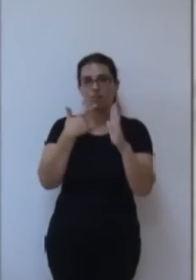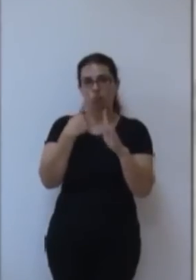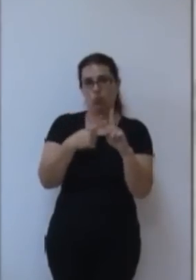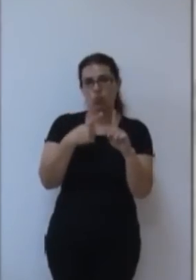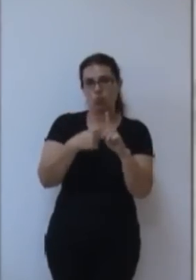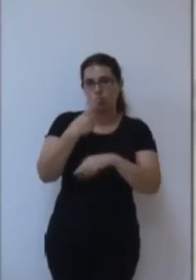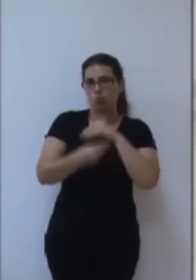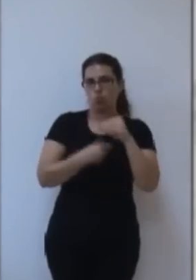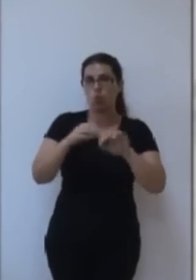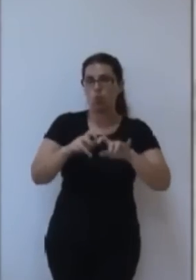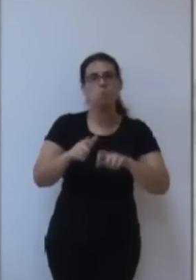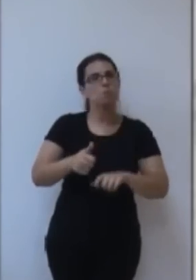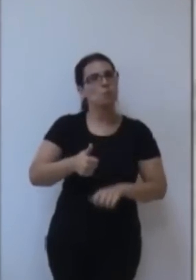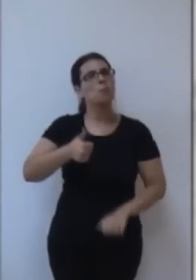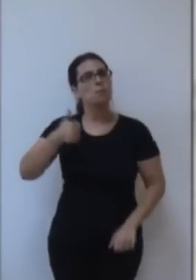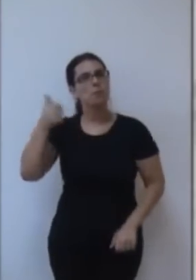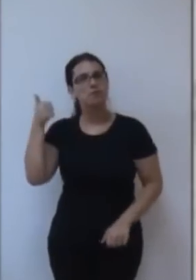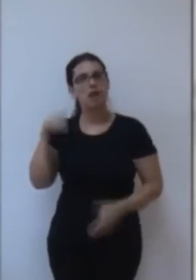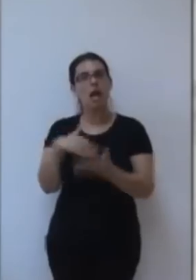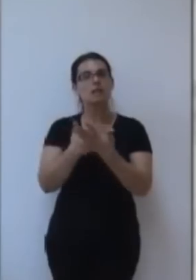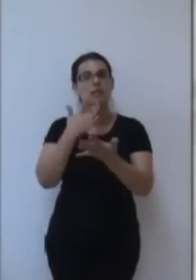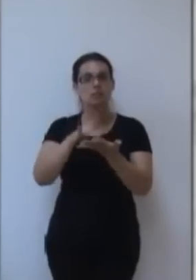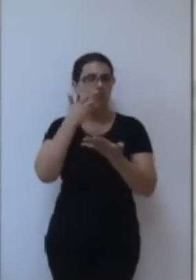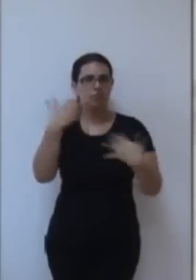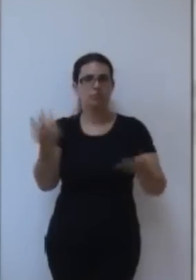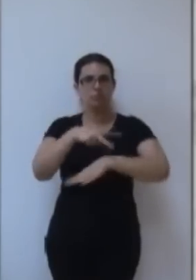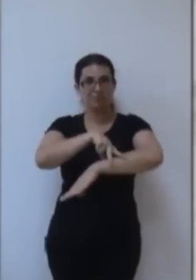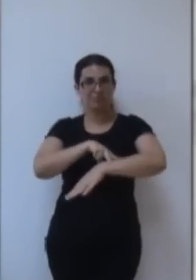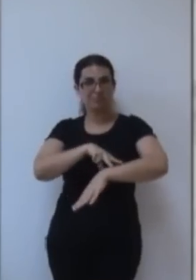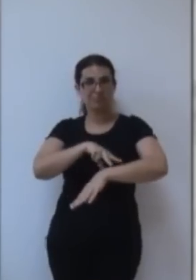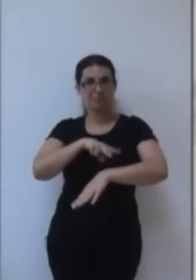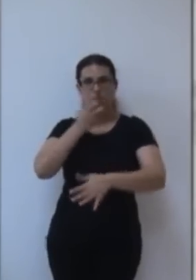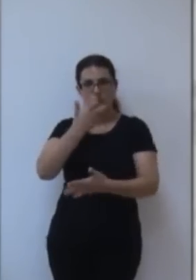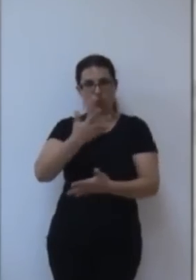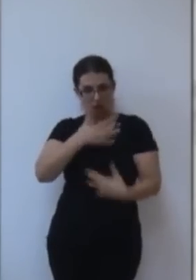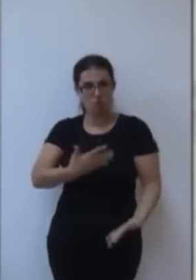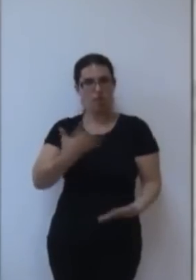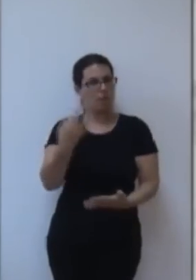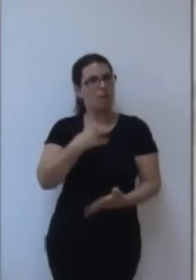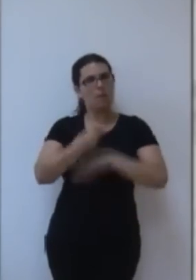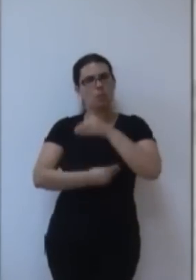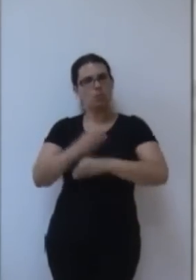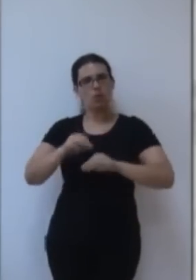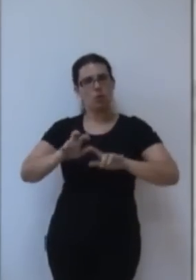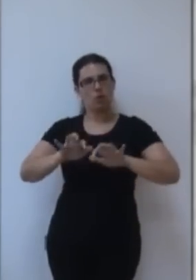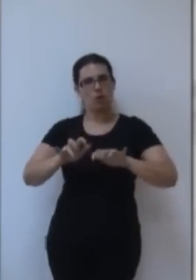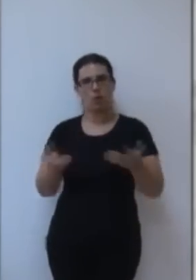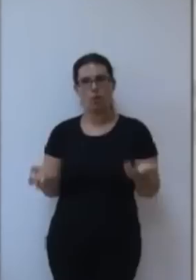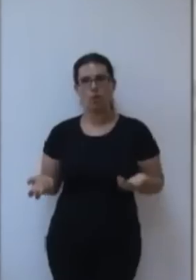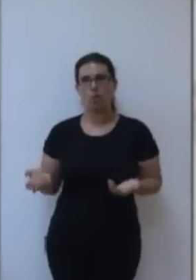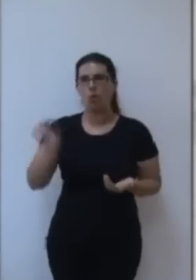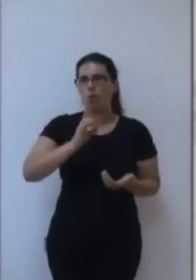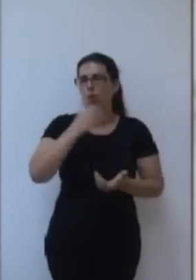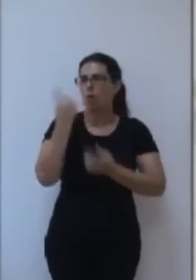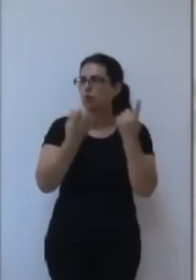ordenador es más amplio. O sea, quiero decir, hasta para ser una ordenanza, hoy en día tienen que manejar el ordenador para... Hay